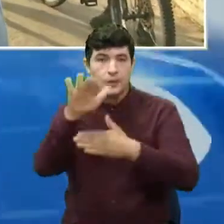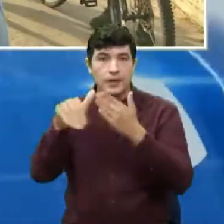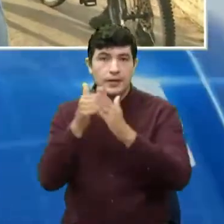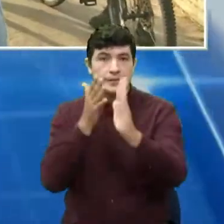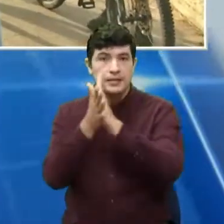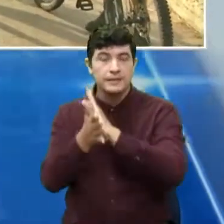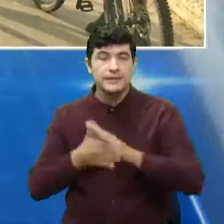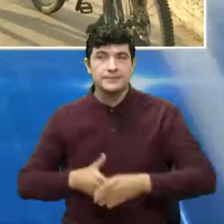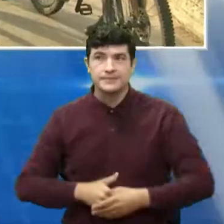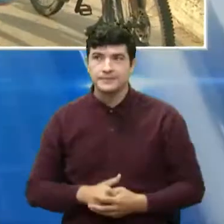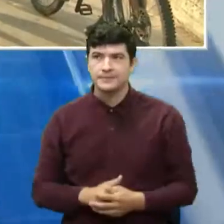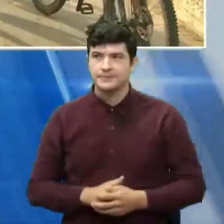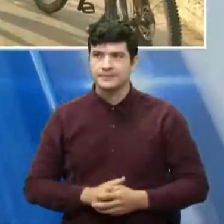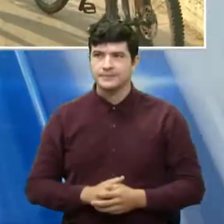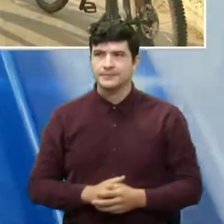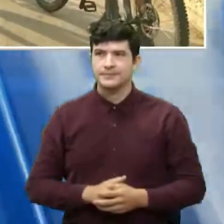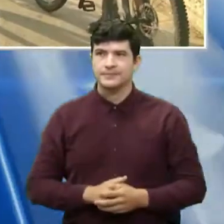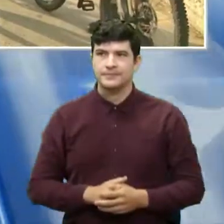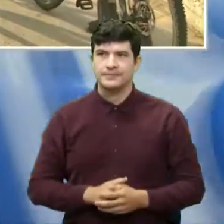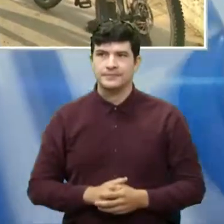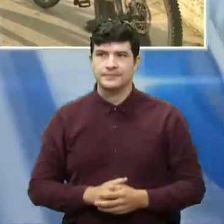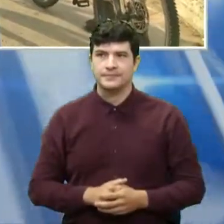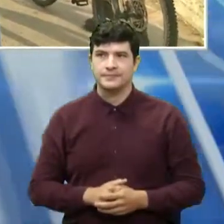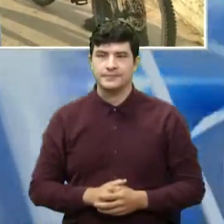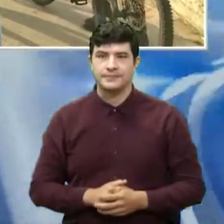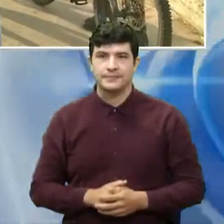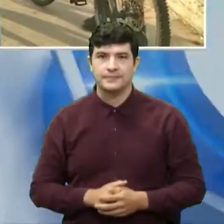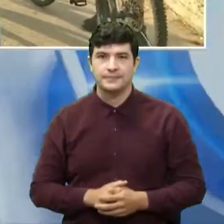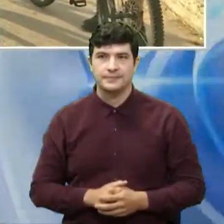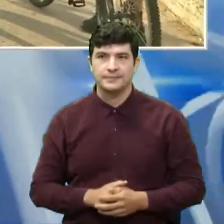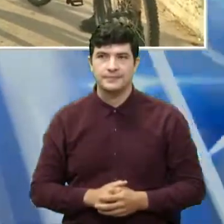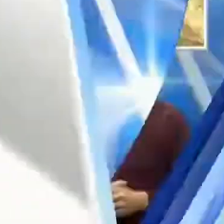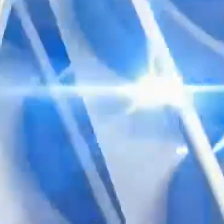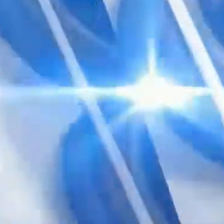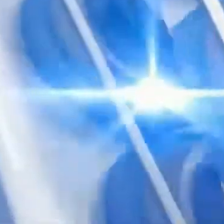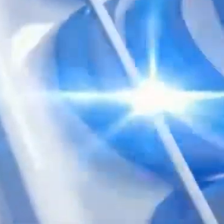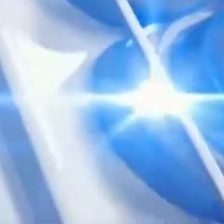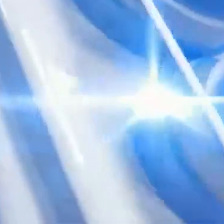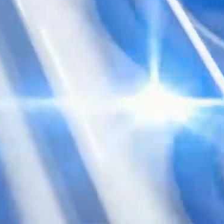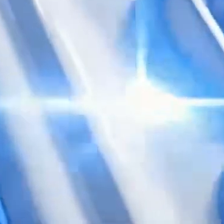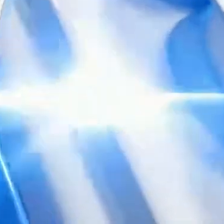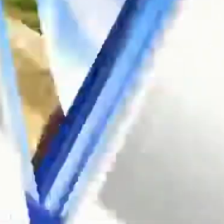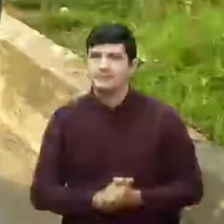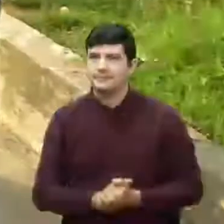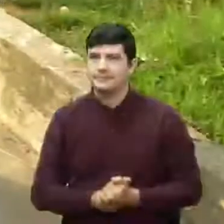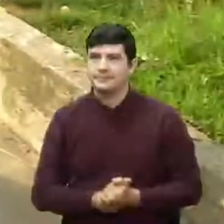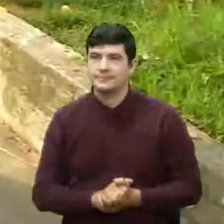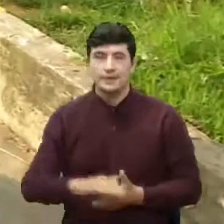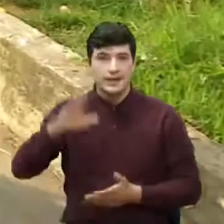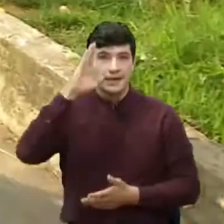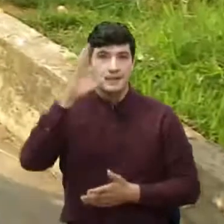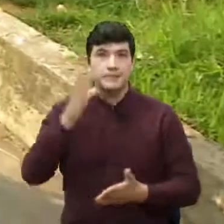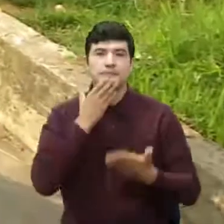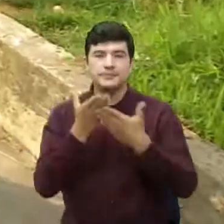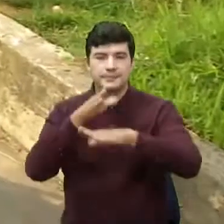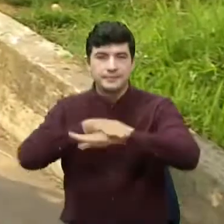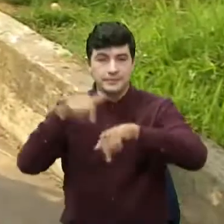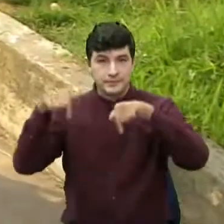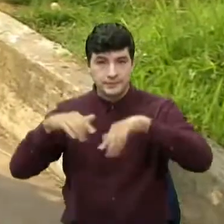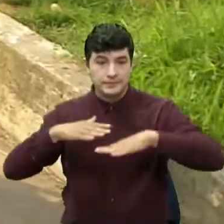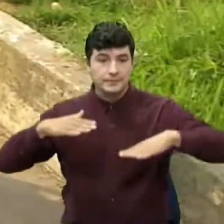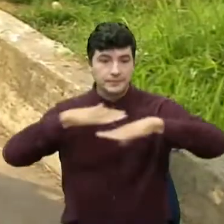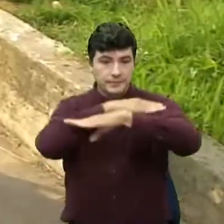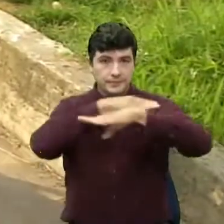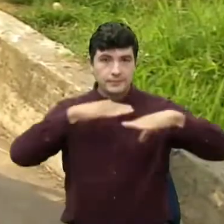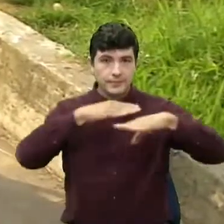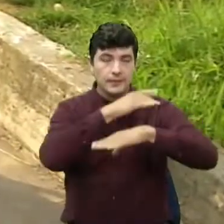Así es, buenas tardes. Pues mire, nos encontramos en la vía que comunica Bucaramanga con Cúcuta, donde se está haciendo el lanzamiento de una campaña de fortalecimiento